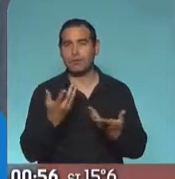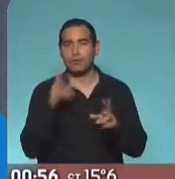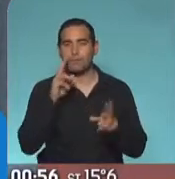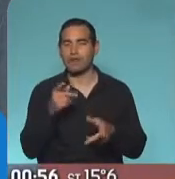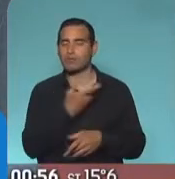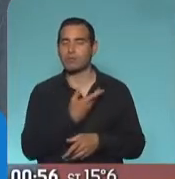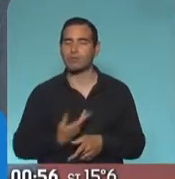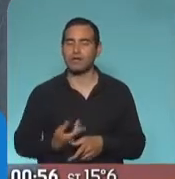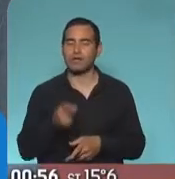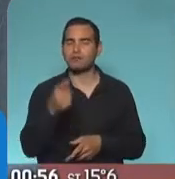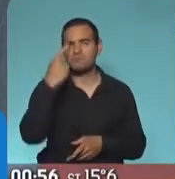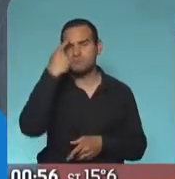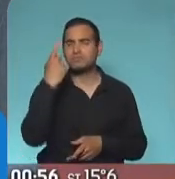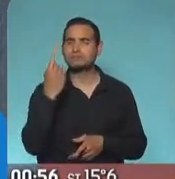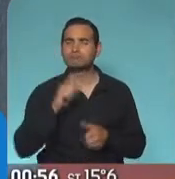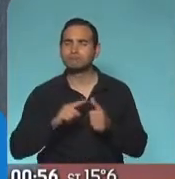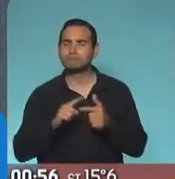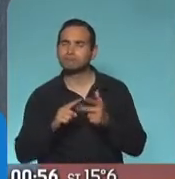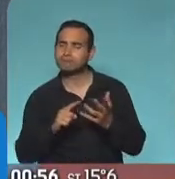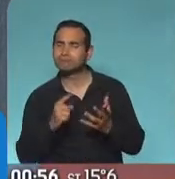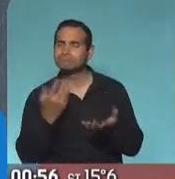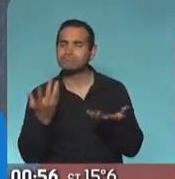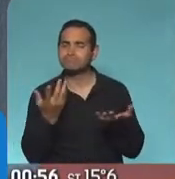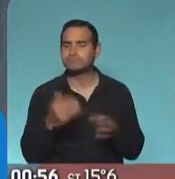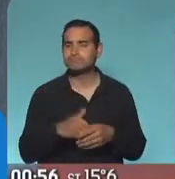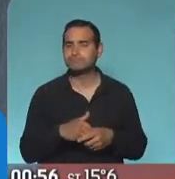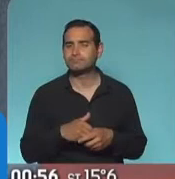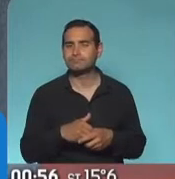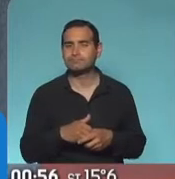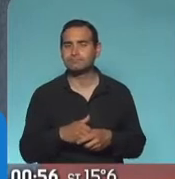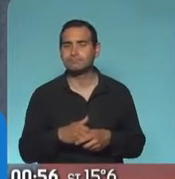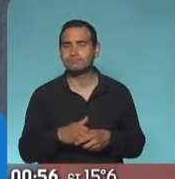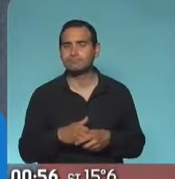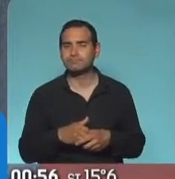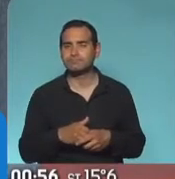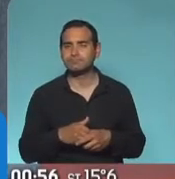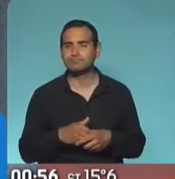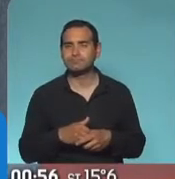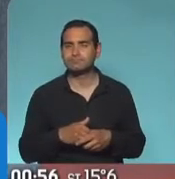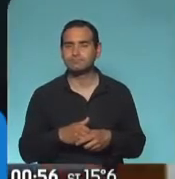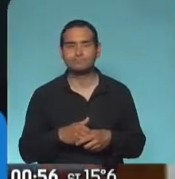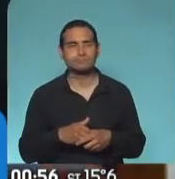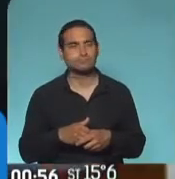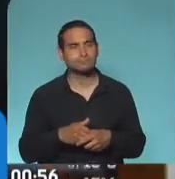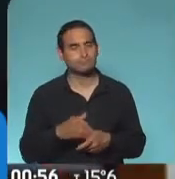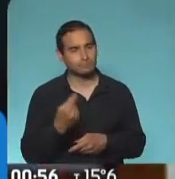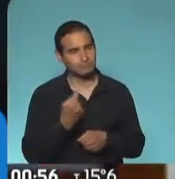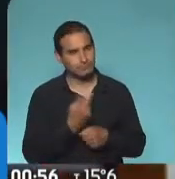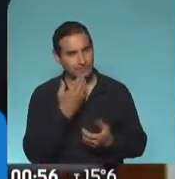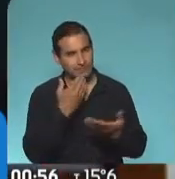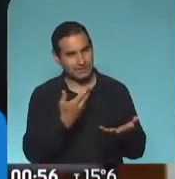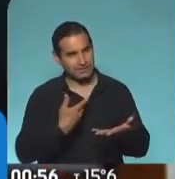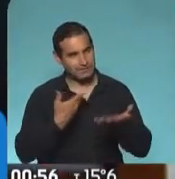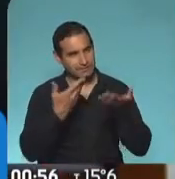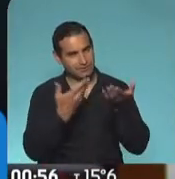que ideas te parece que están dando vueltas por ahí e innovadoras bueno primero gracias ajustado por la de